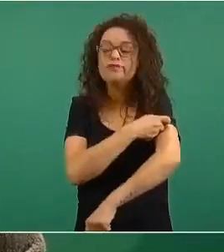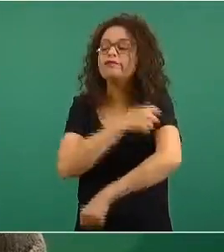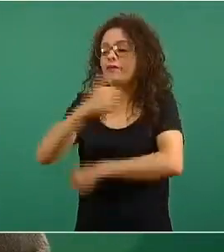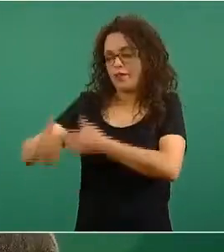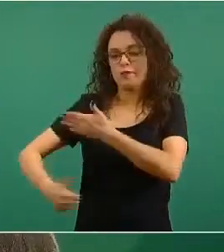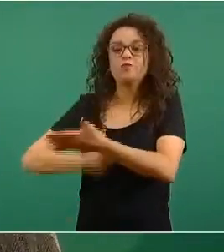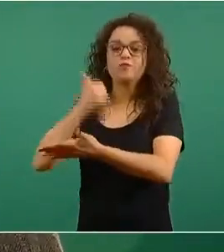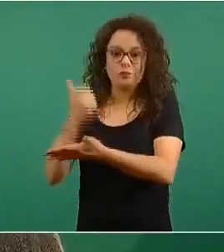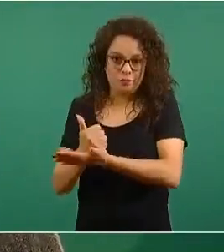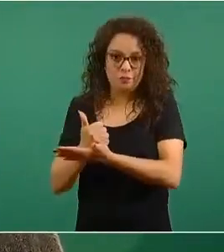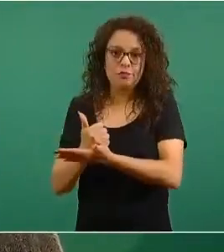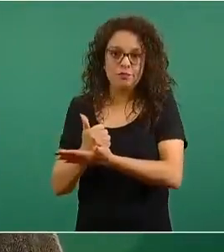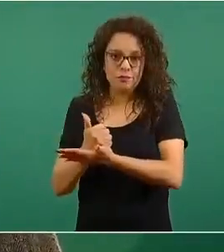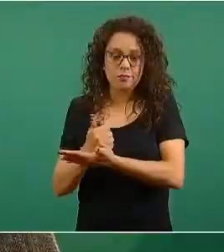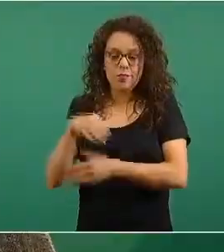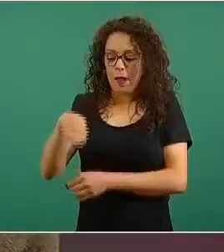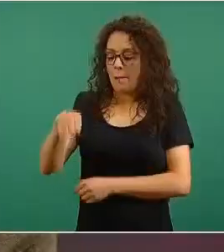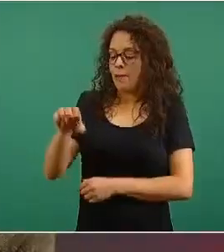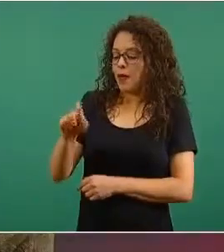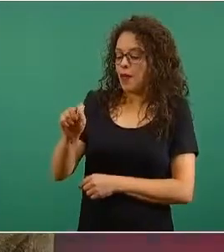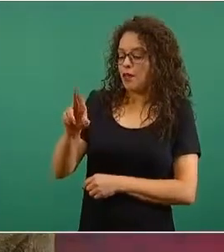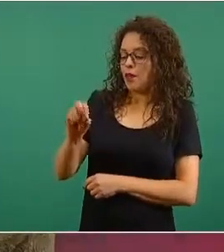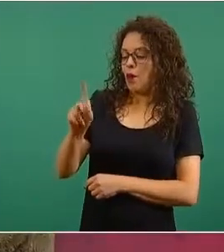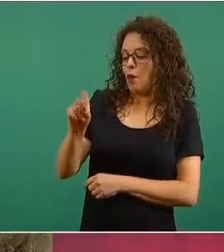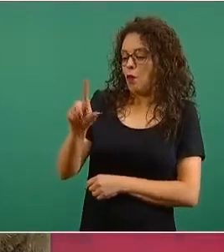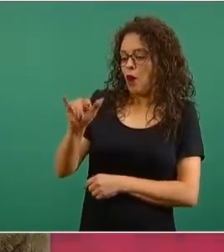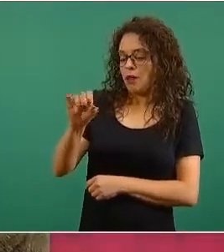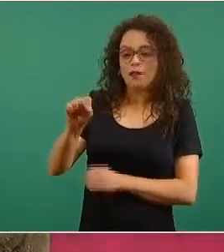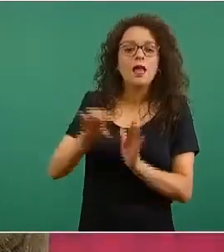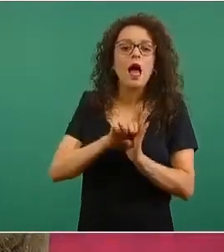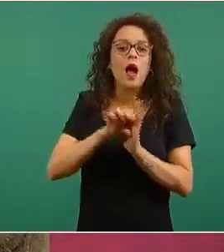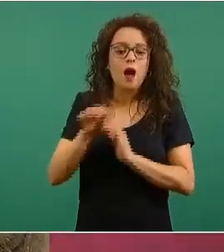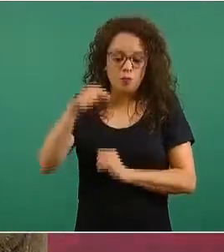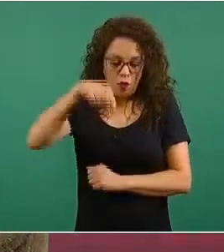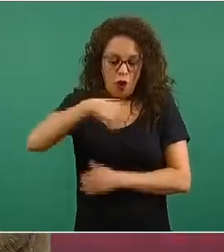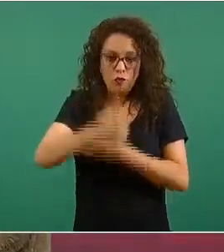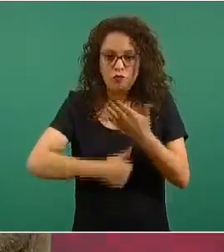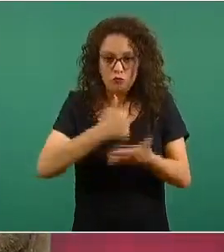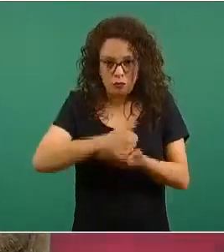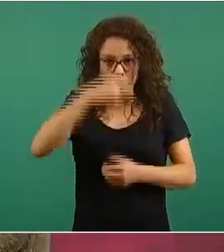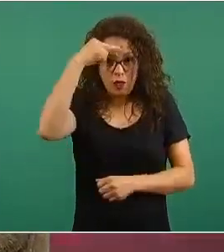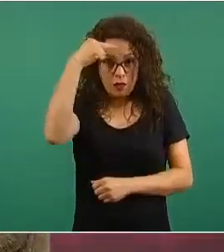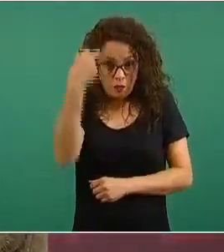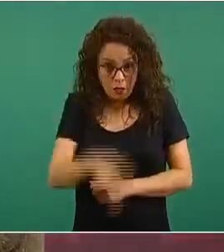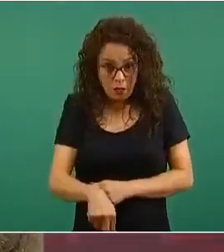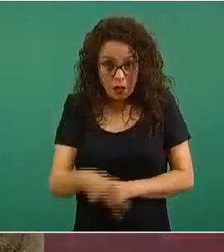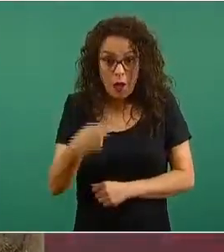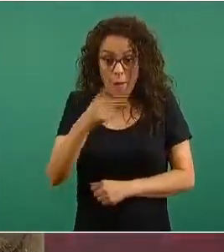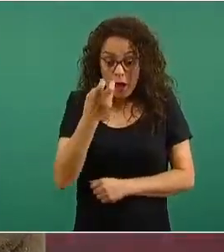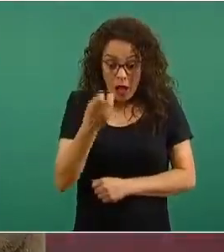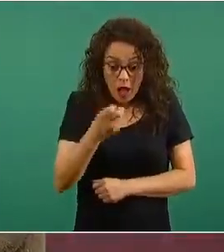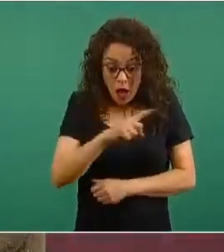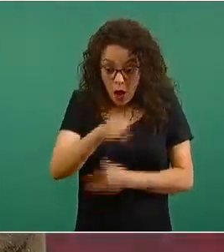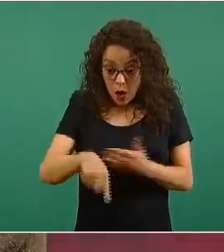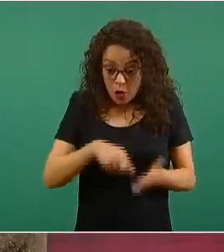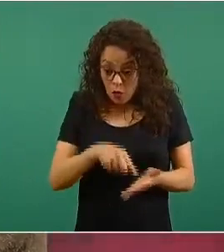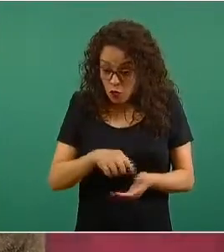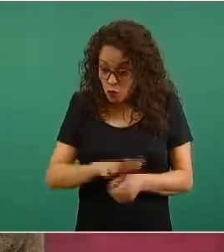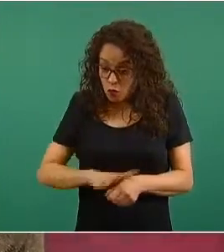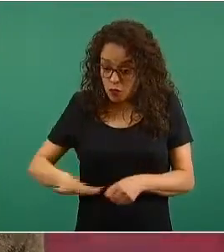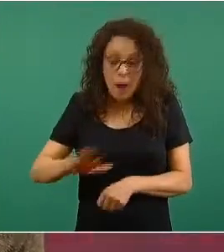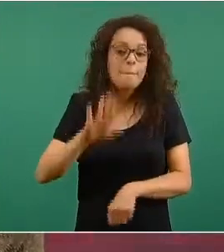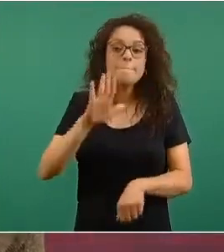metrópolis, la Ciudad de México, por ejemplo. Pero en estos territorios va a ser mucho más